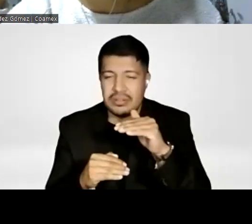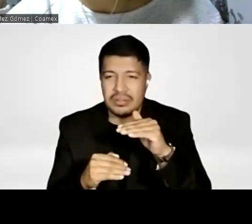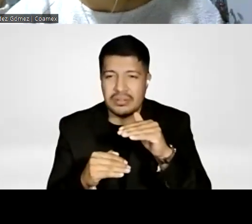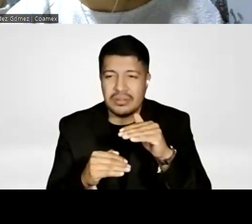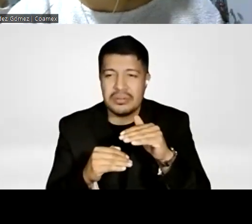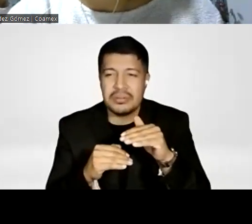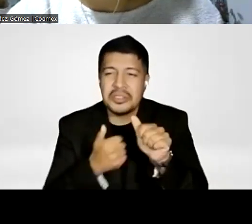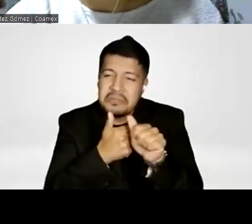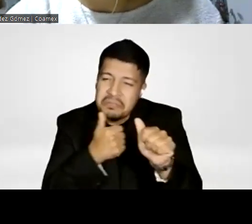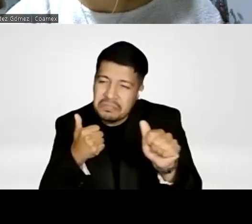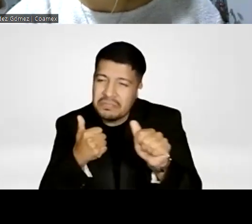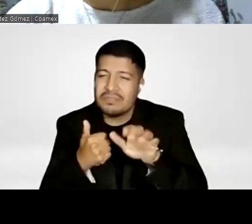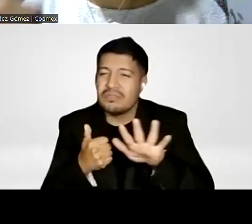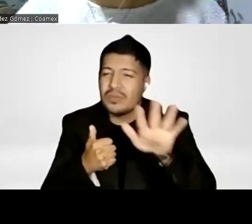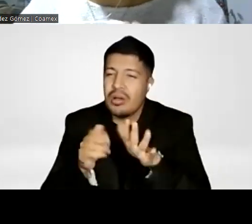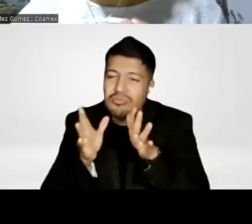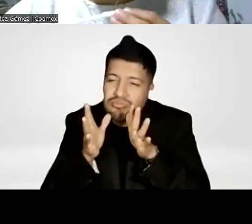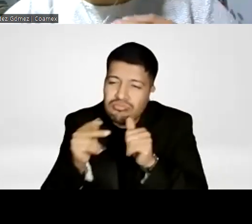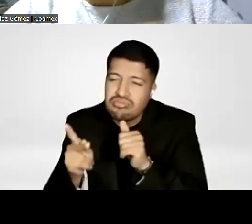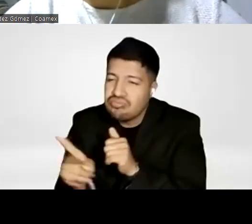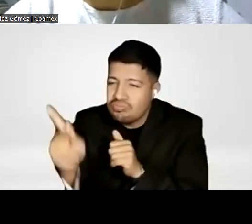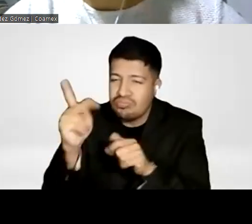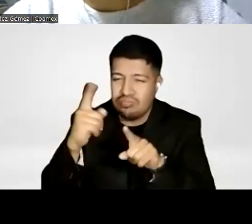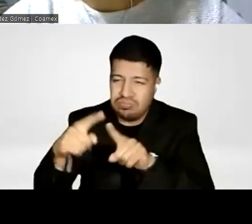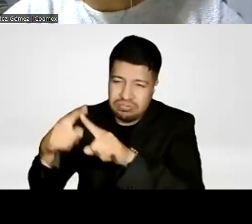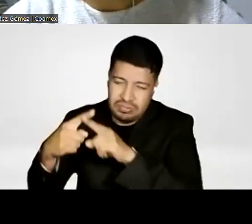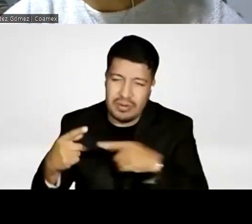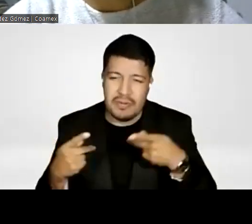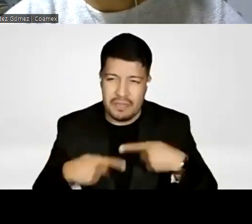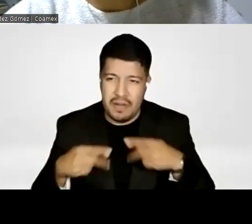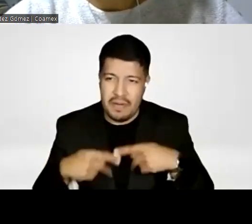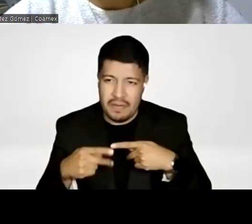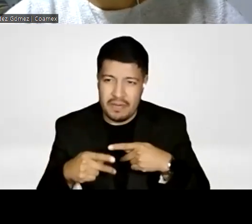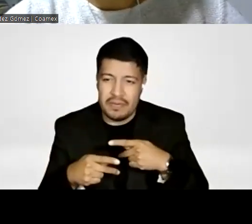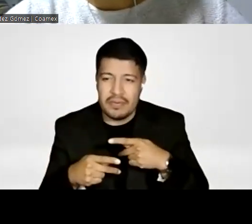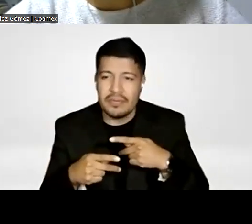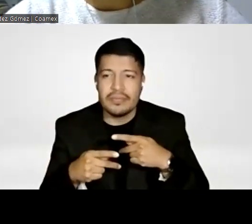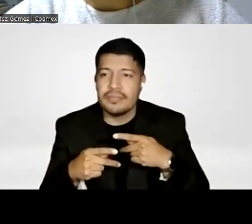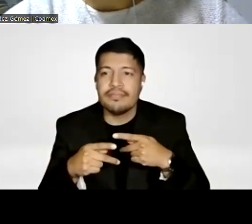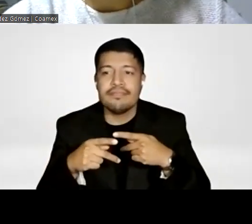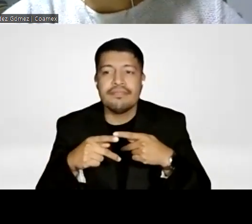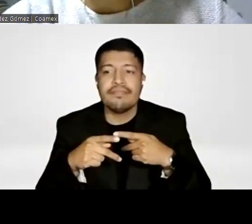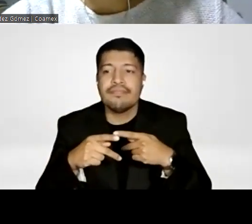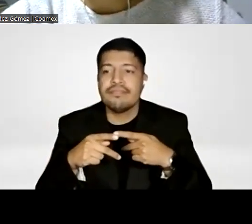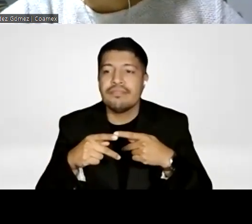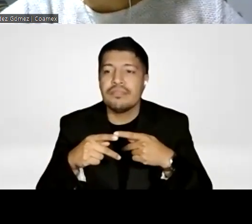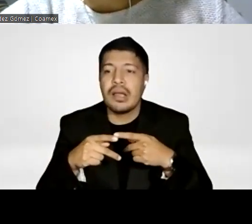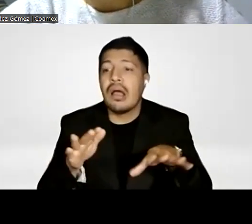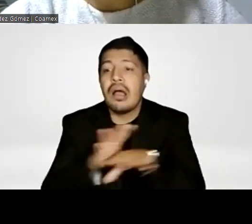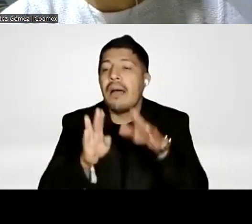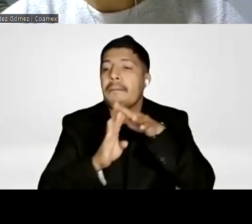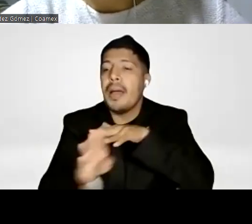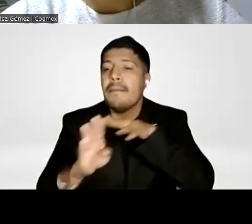rurales, en comunidades indígenas o personas en situación de movilidad humana, es decir, personas migrantes o refugiadas.